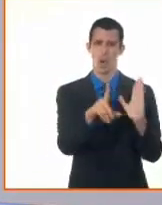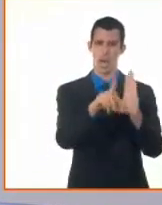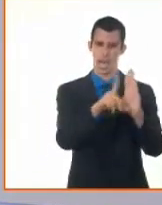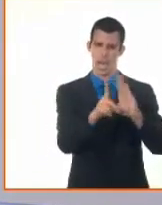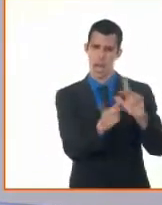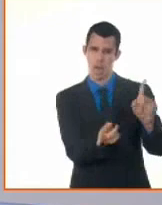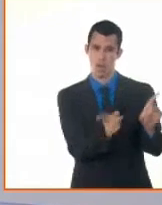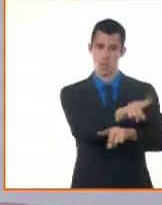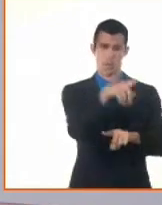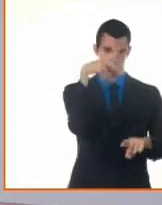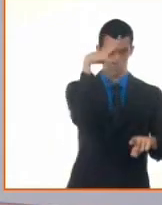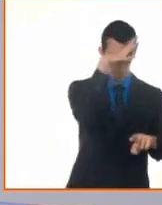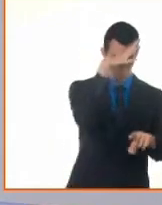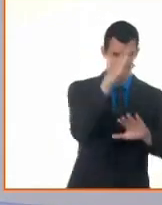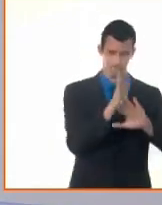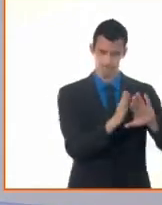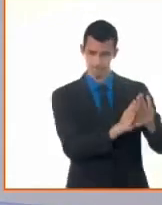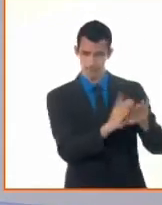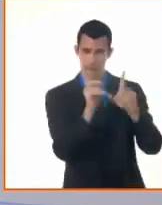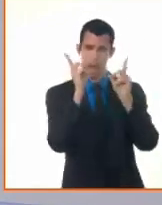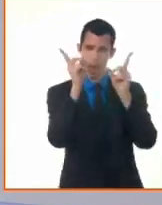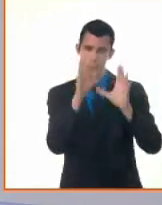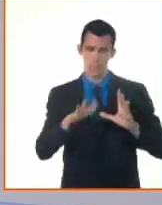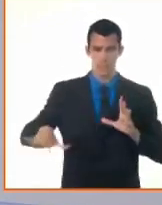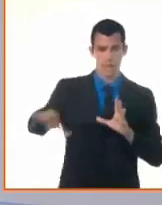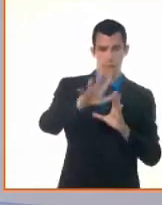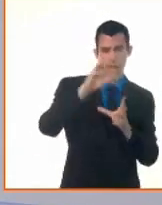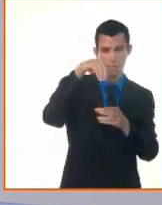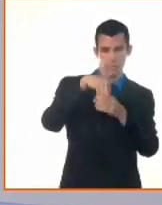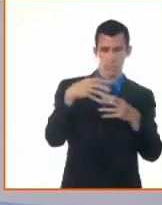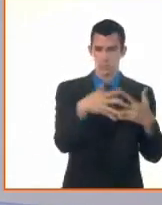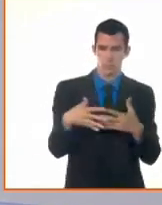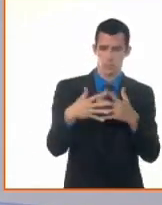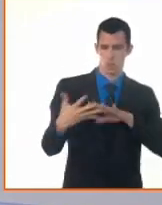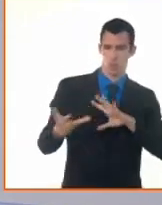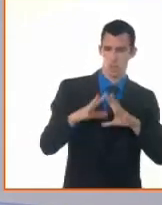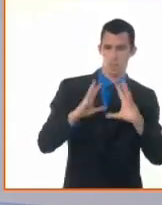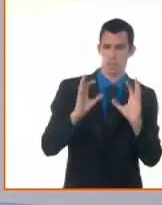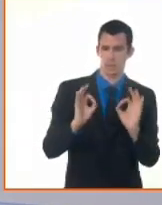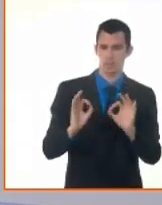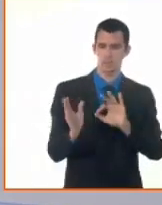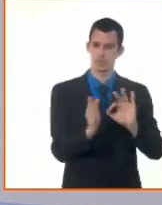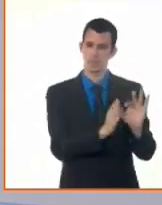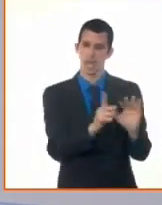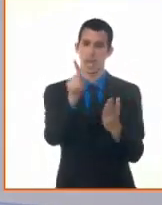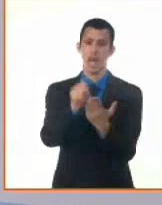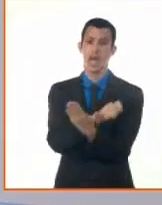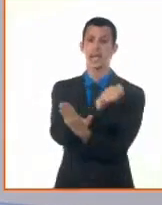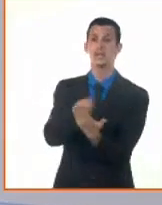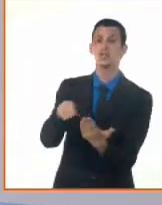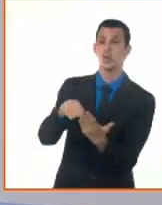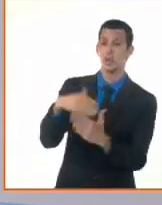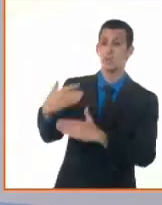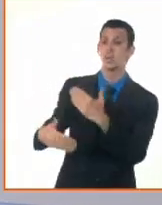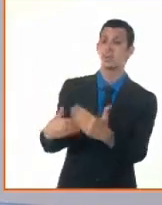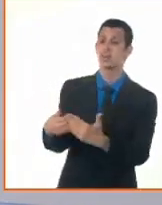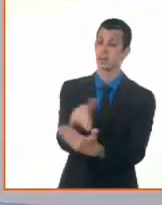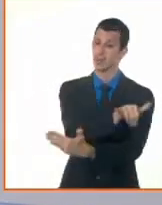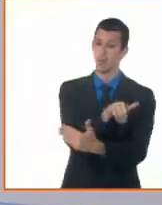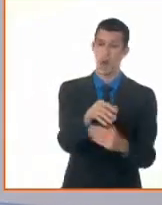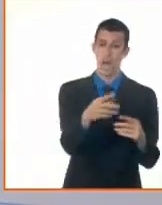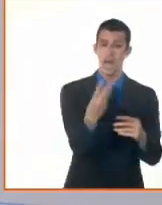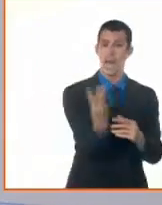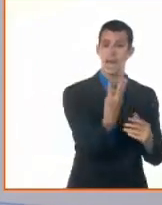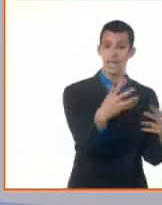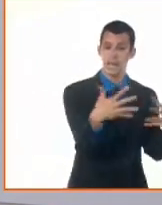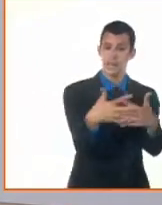un peso van a influir en lo que ocurre en Estados Unidos en lo que queda de este año 23 y sobre todo en el proceso eleccionario